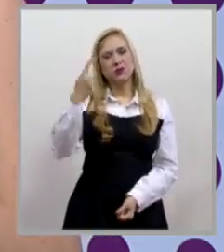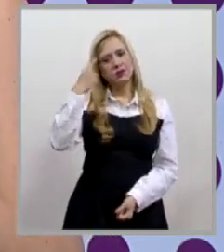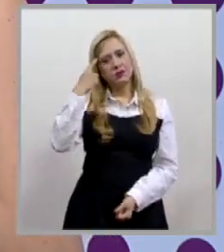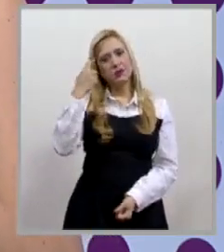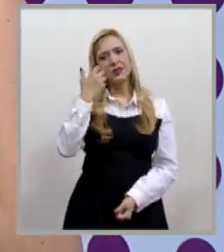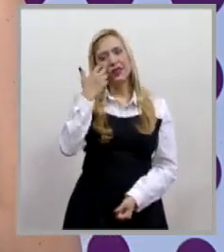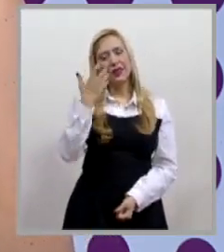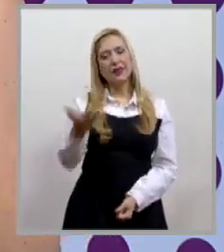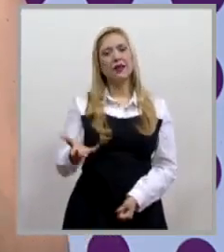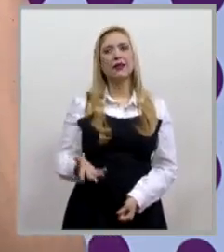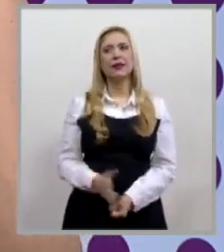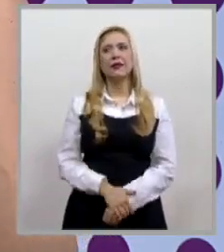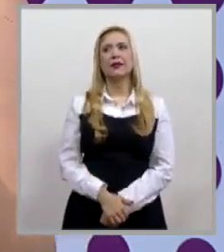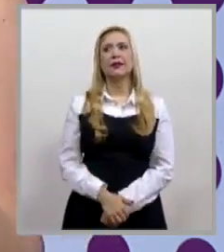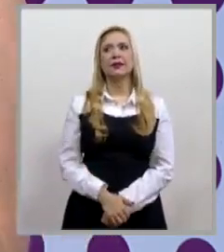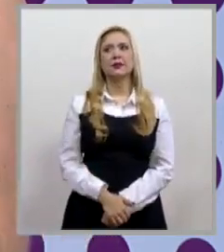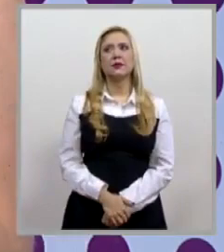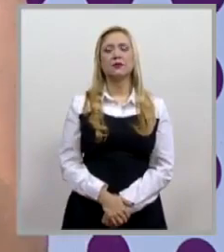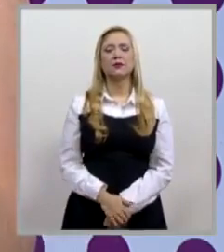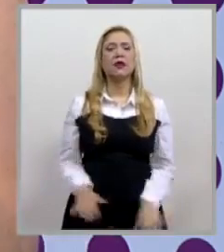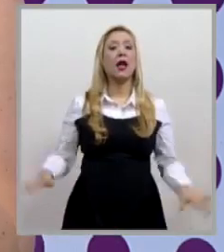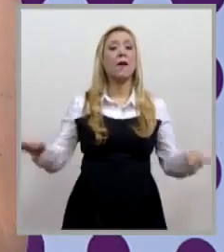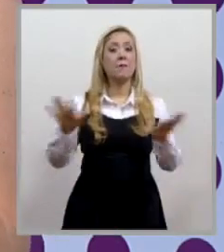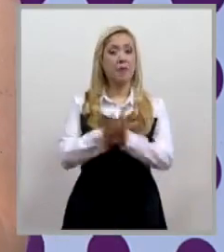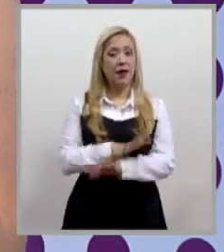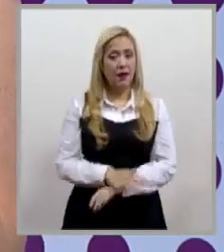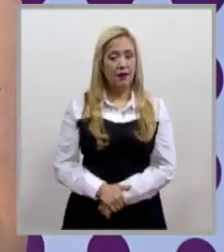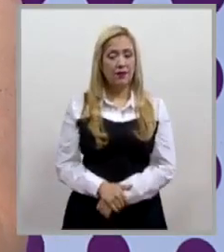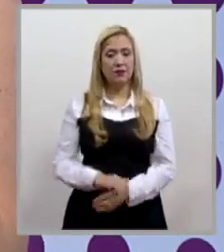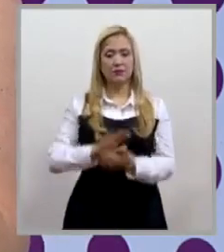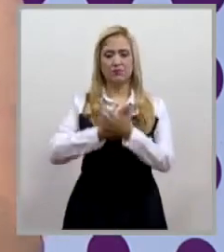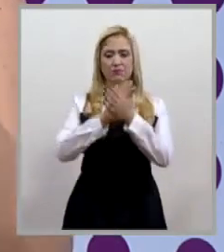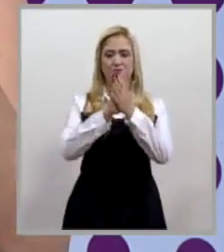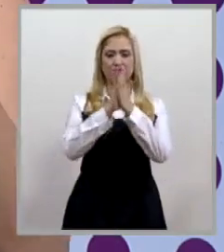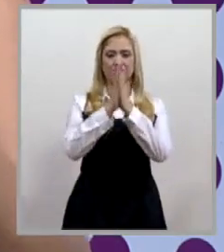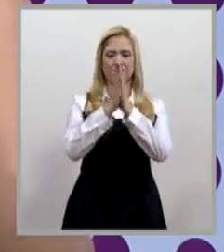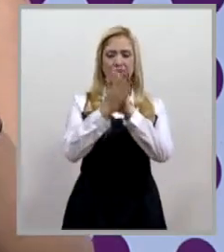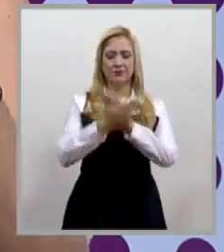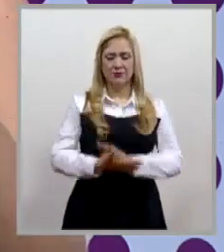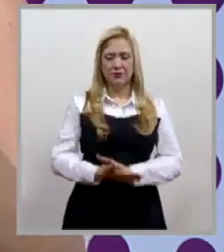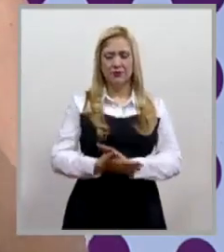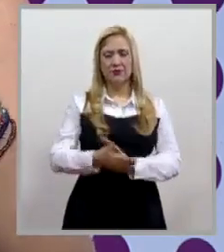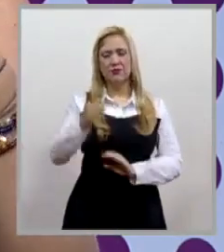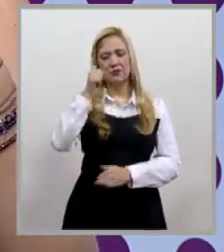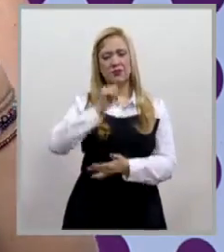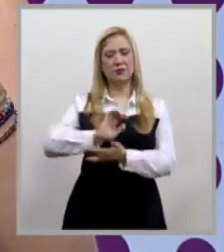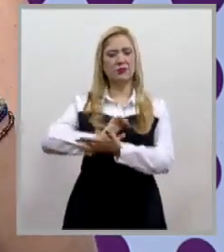buscan pues sí, transformar, como su nombre lo dice, esa realidad